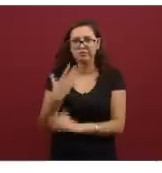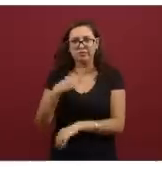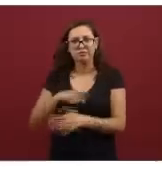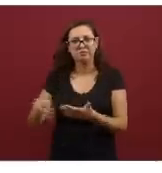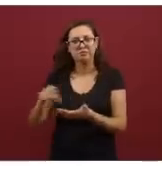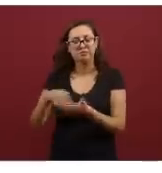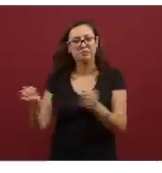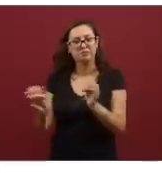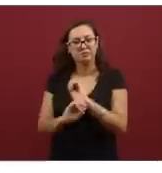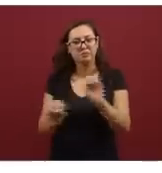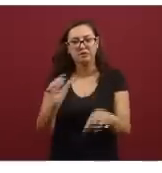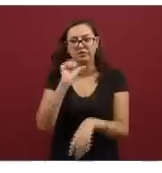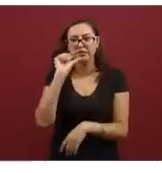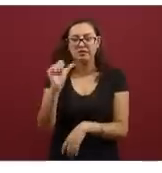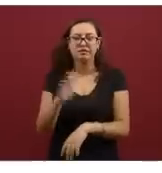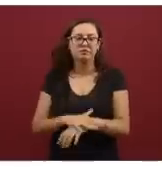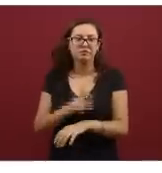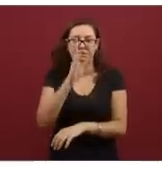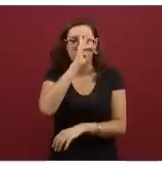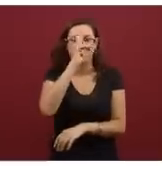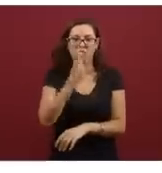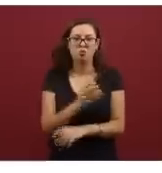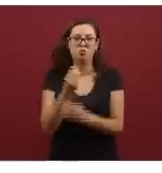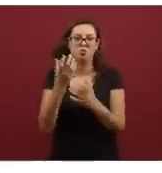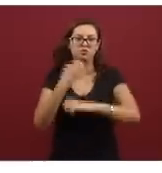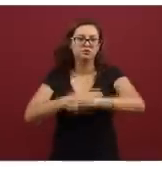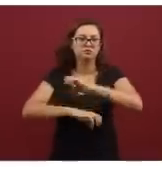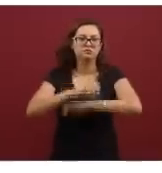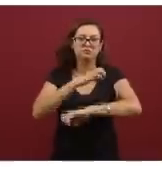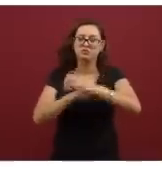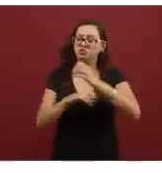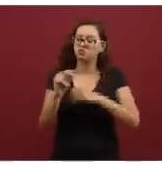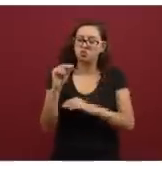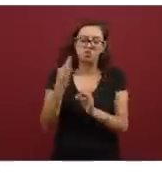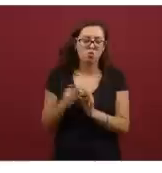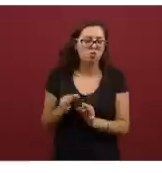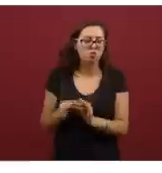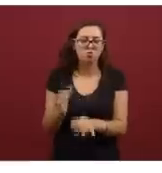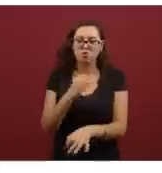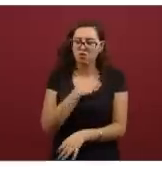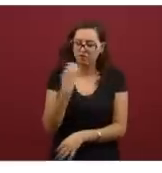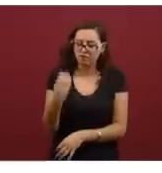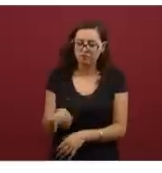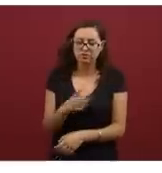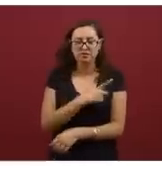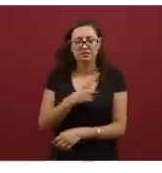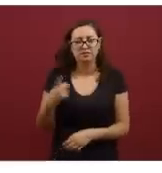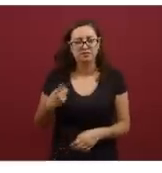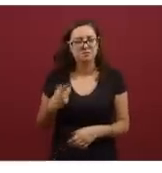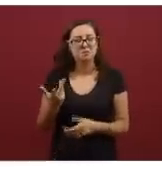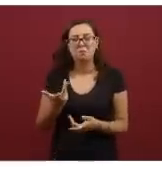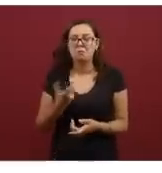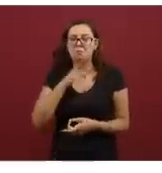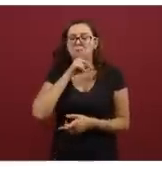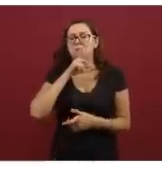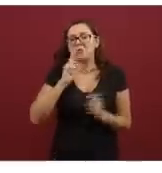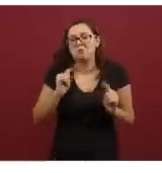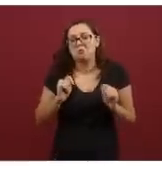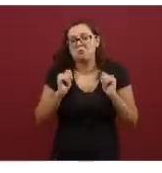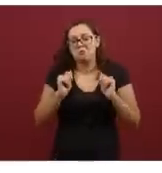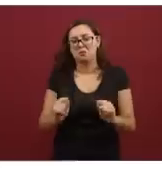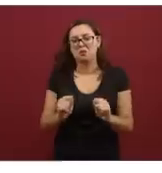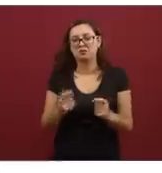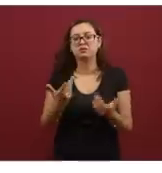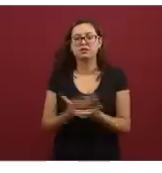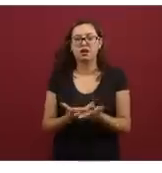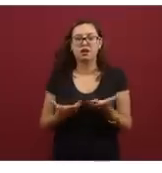muchas empresas no están cumpliendo con esa obligación que tiene con el consumidor. Y por lo mismo, por instrucciones